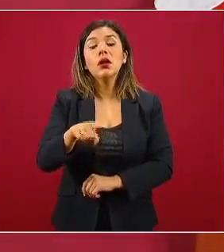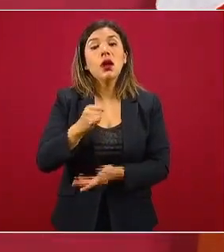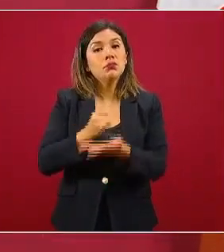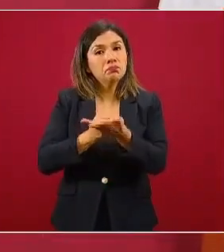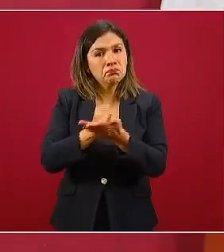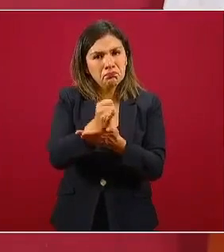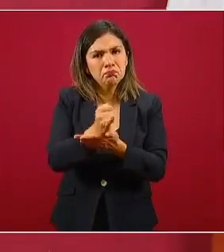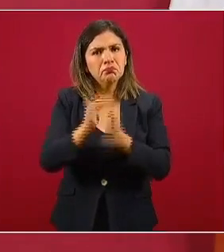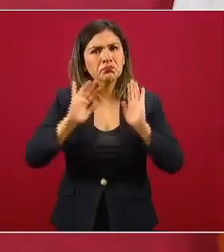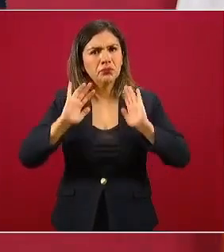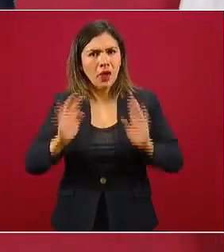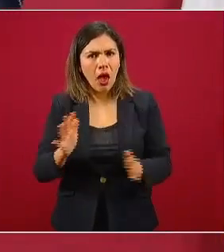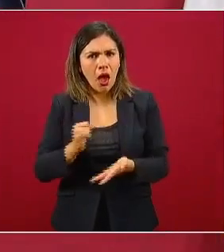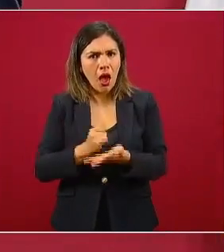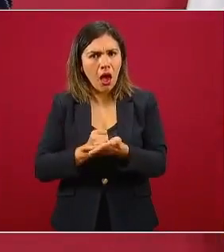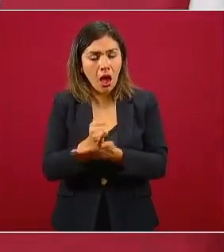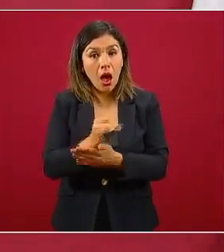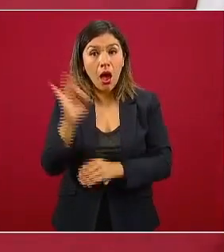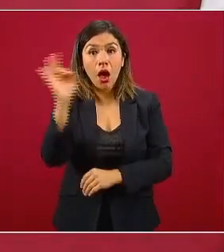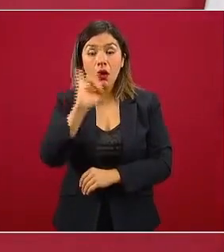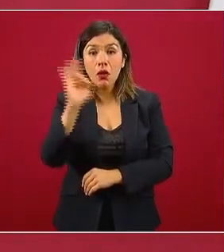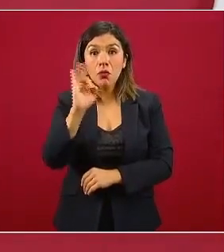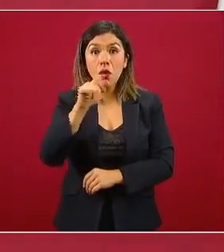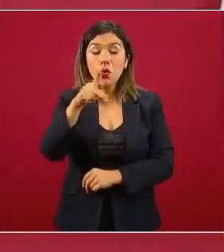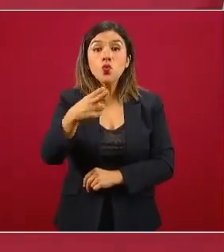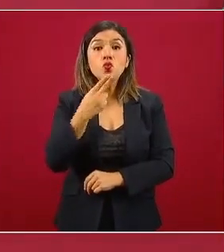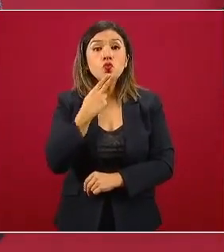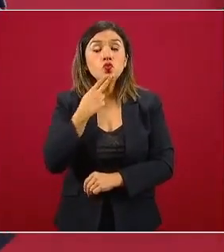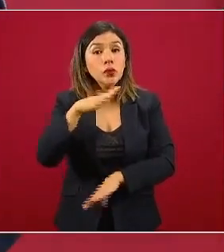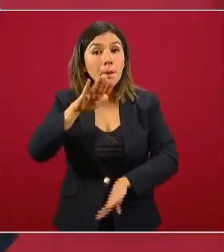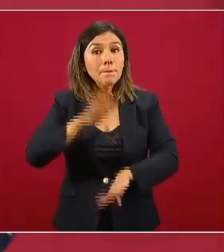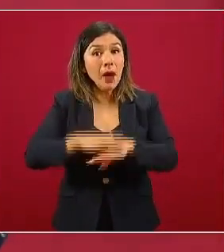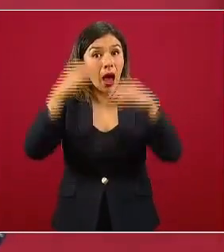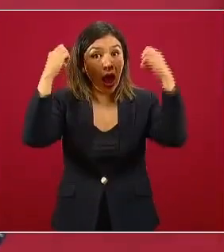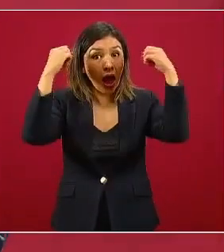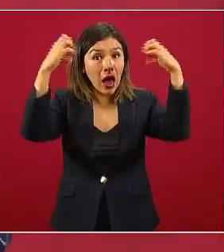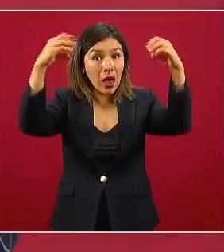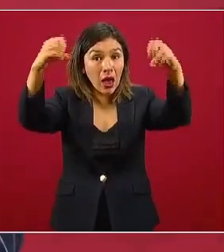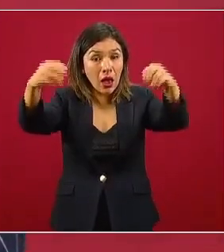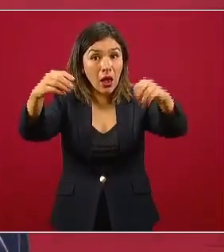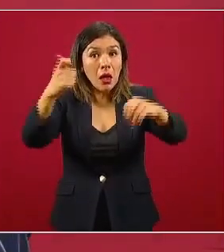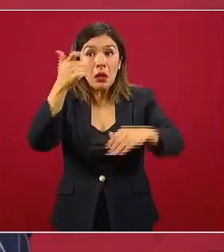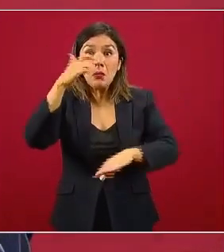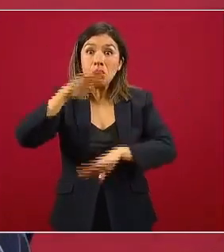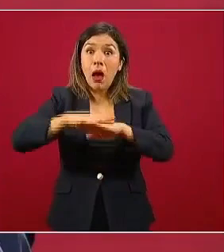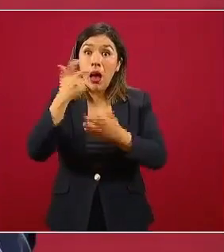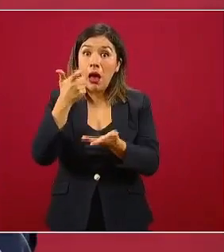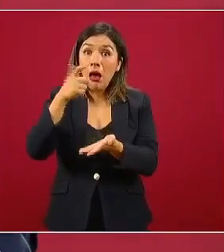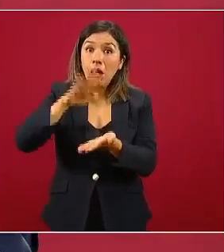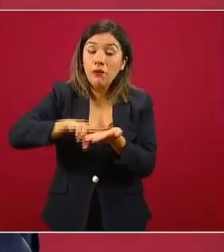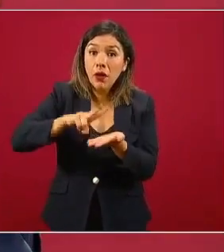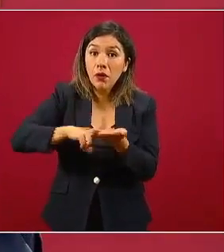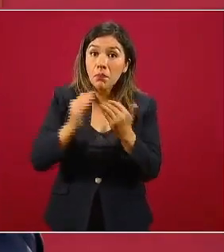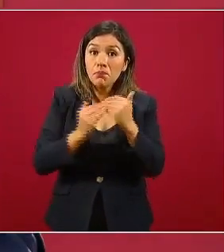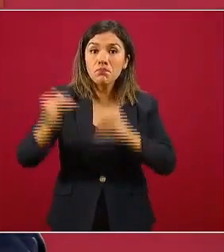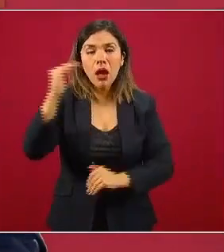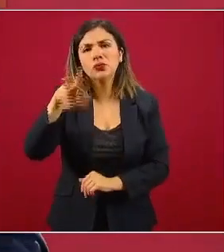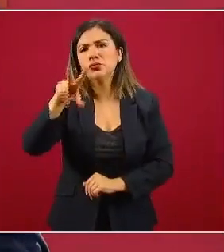determinó que si se consumía más no aumentaba la tarifa.